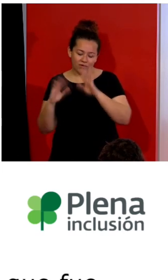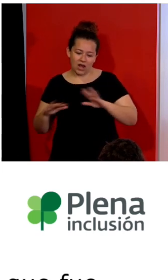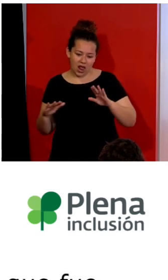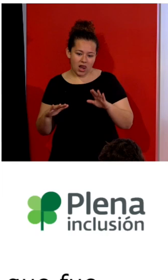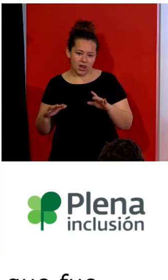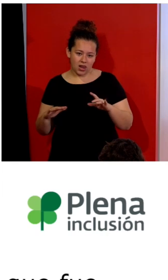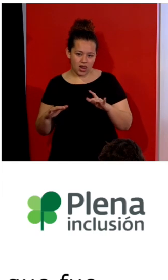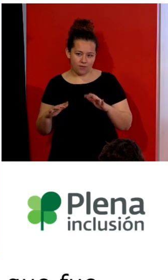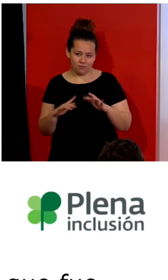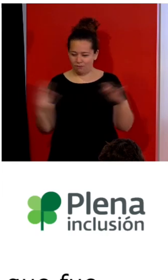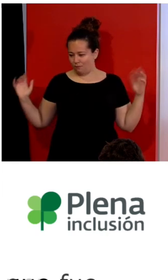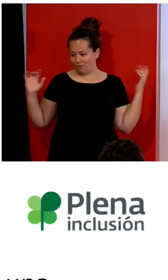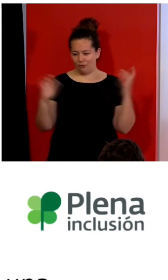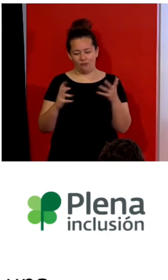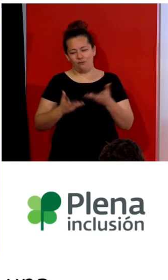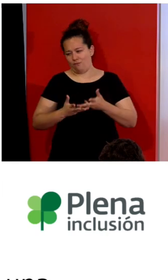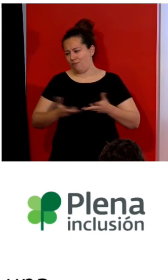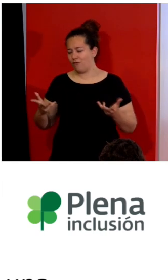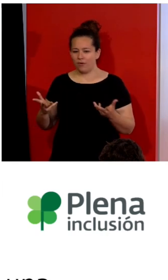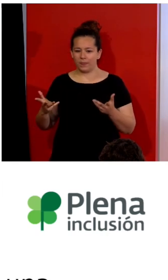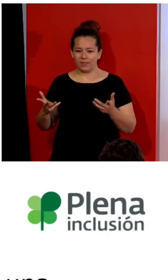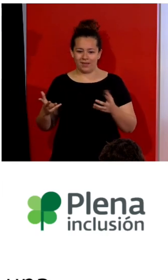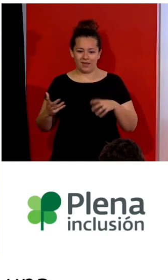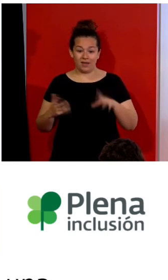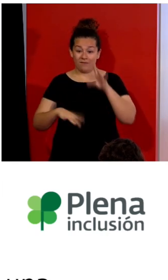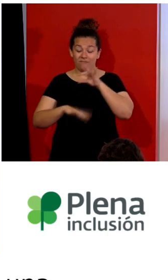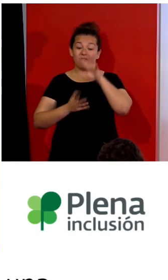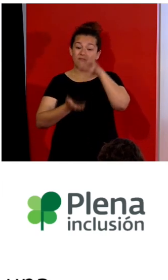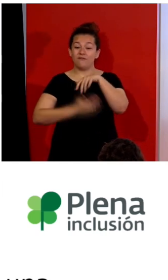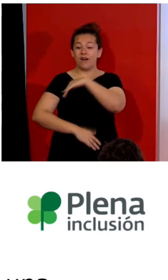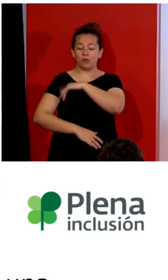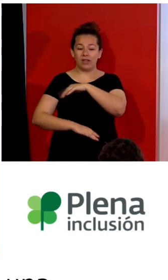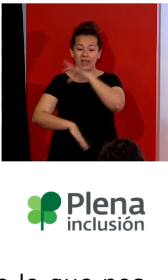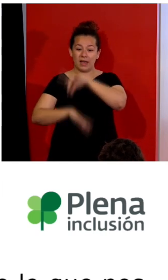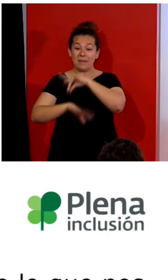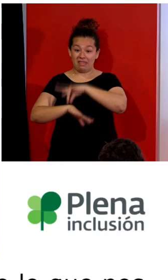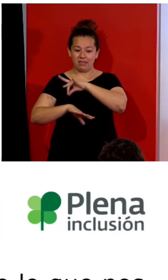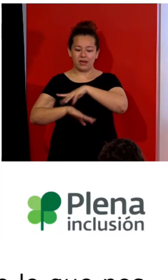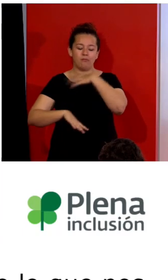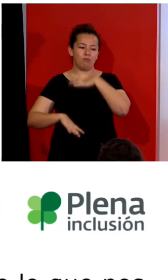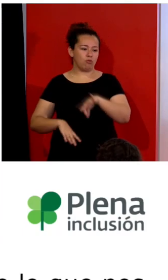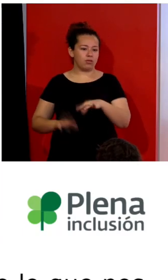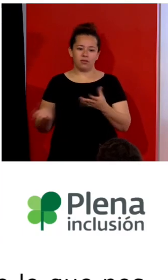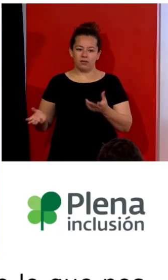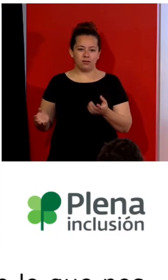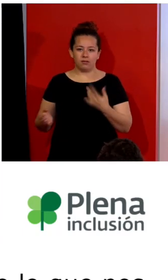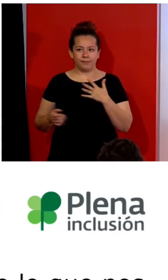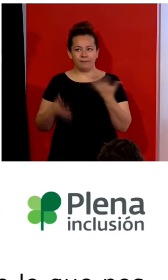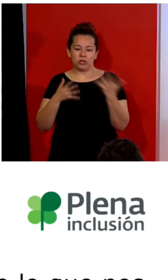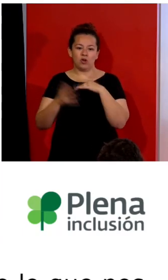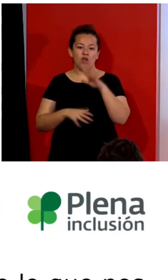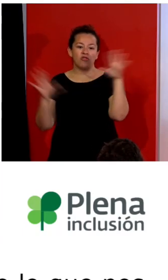Fue masivo lo que nos encontramos en la Facultad de Medicina. Yo creo que podíamos estar allí como alrededor de unas 10.000